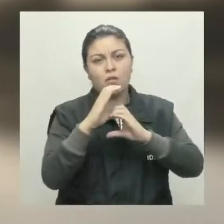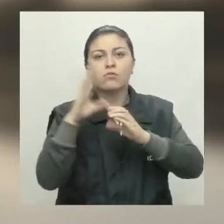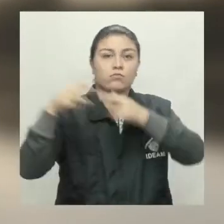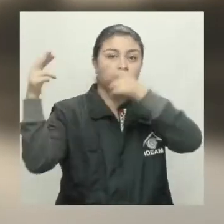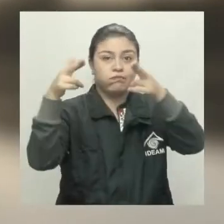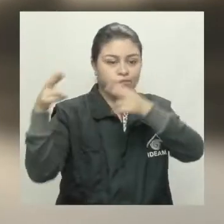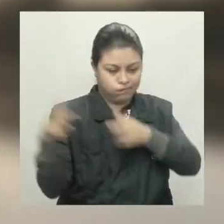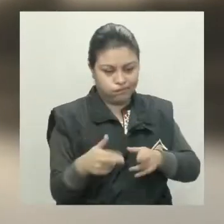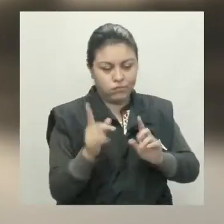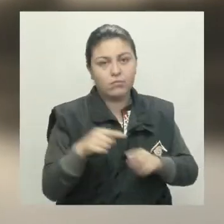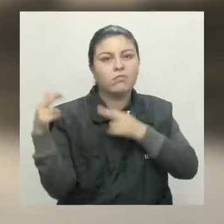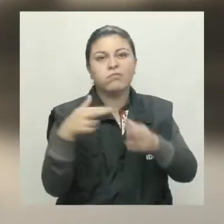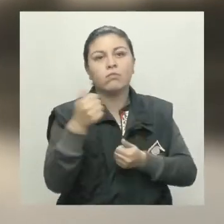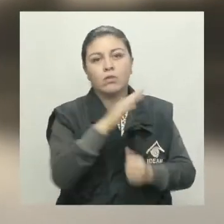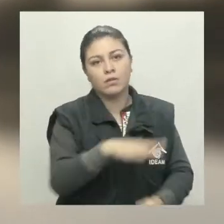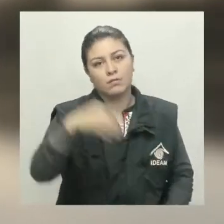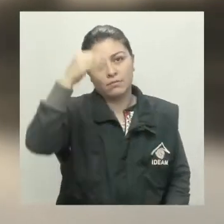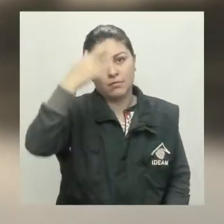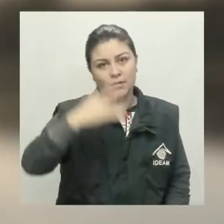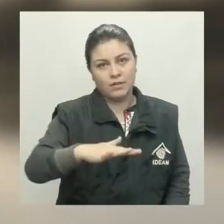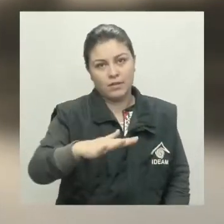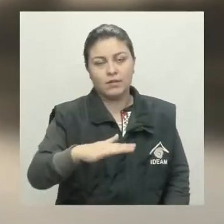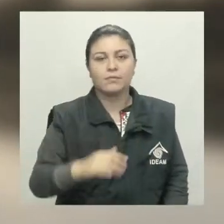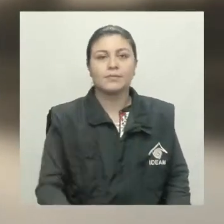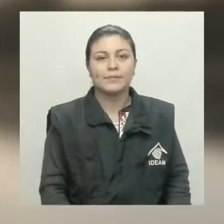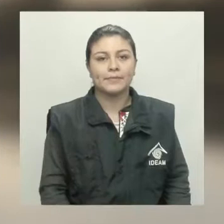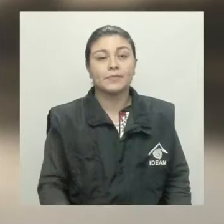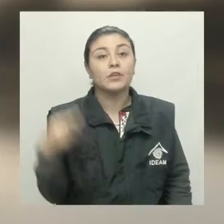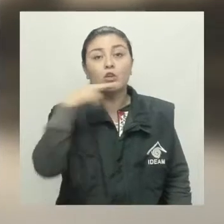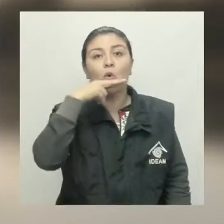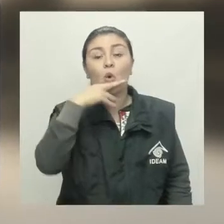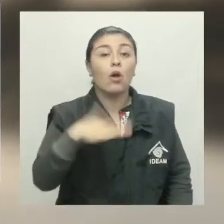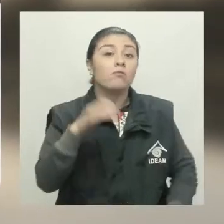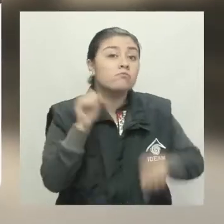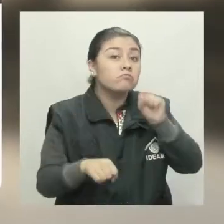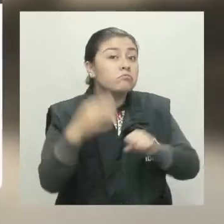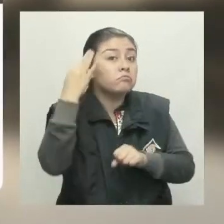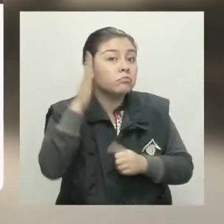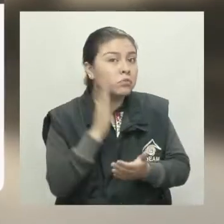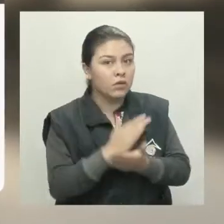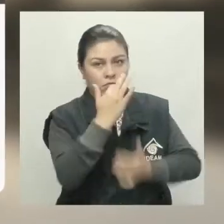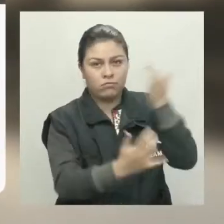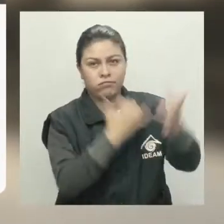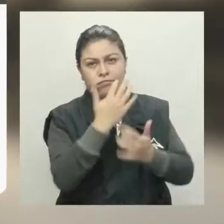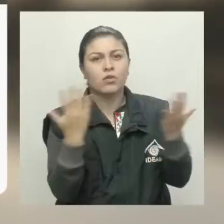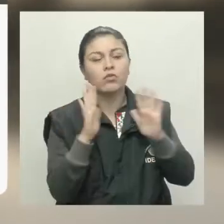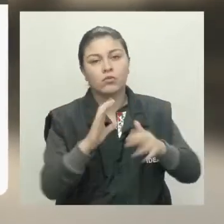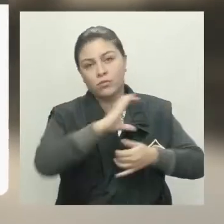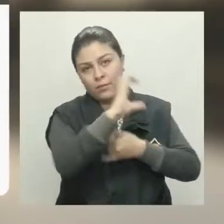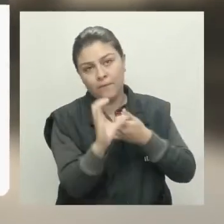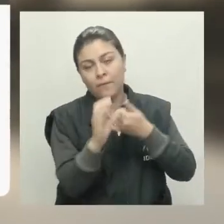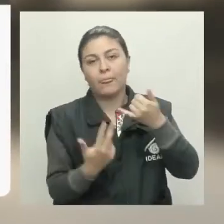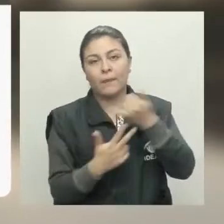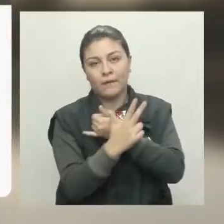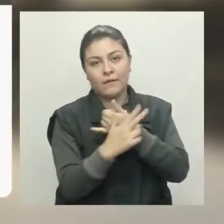río Magdalena, entre el Banco y Plato, río abajo. Alerta roja por posibles incendios forestales en las regiones del Caribe, la zona andina,